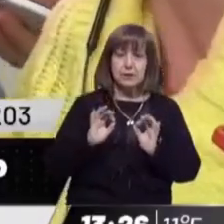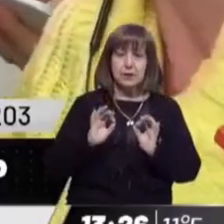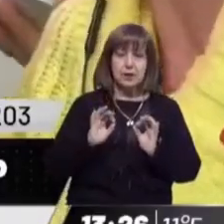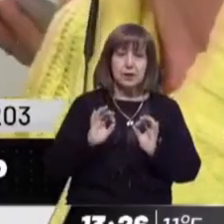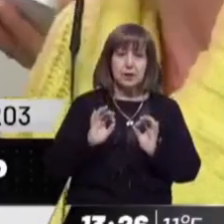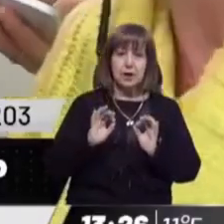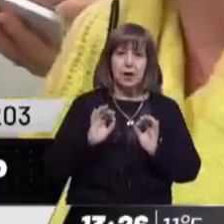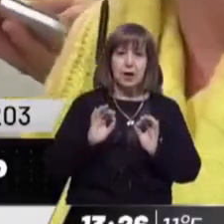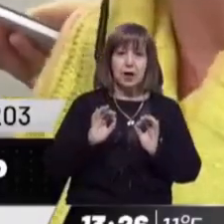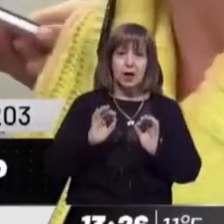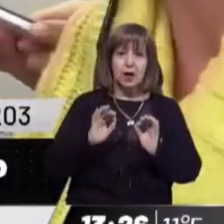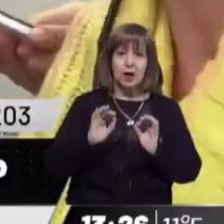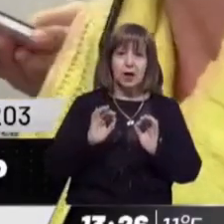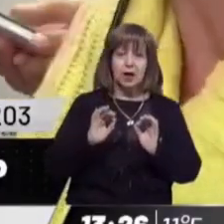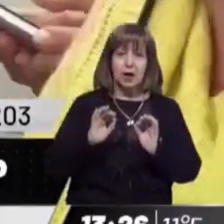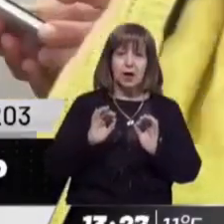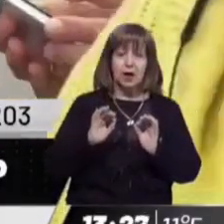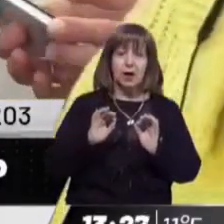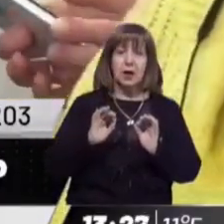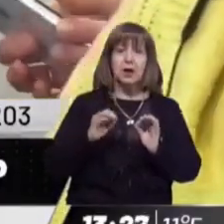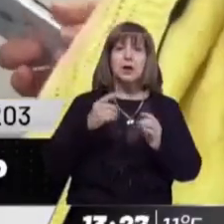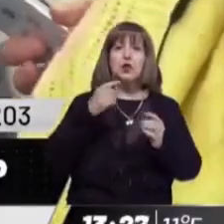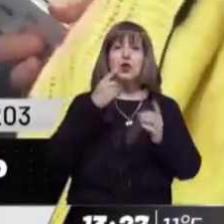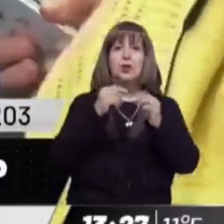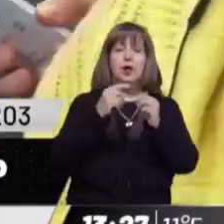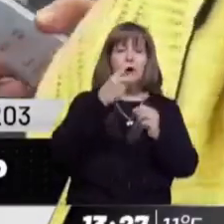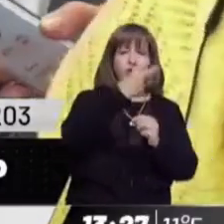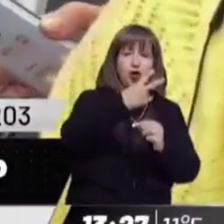agendando el número que vamos a compartir en pantalla. El número es